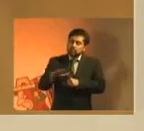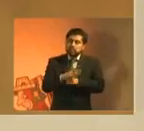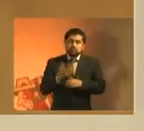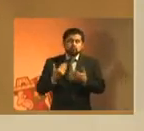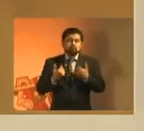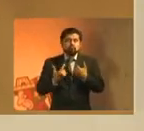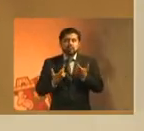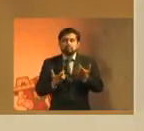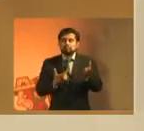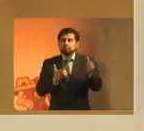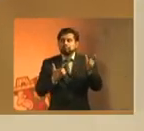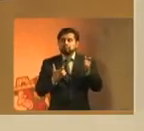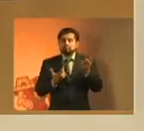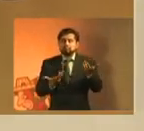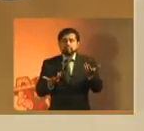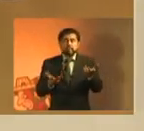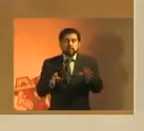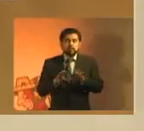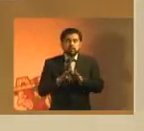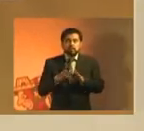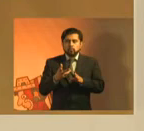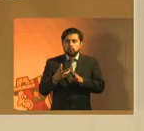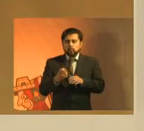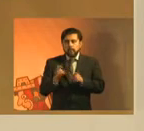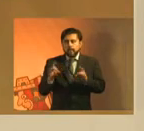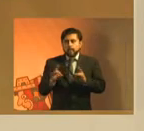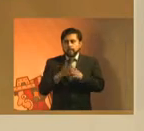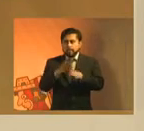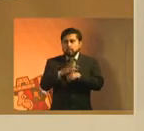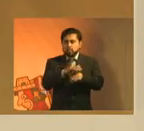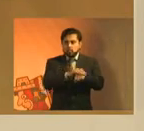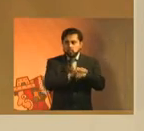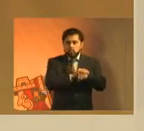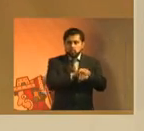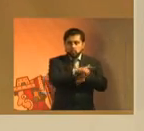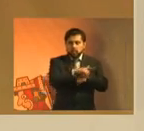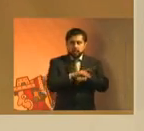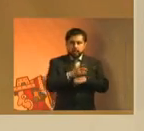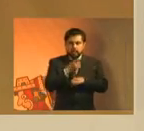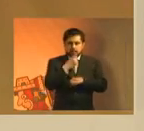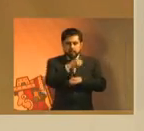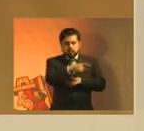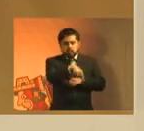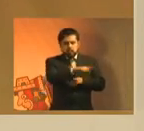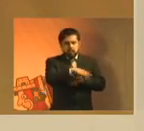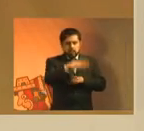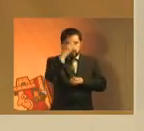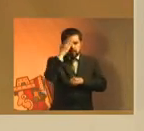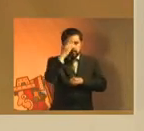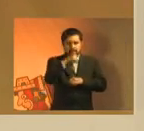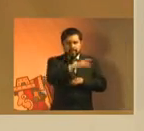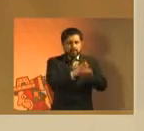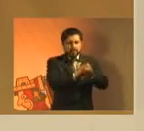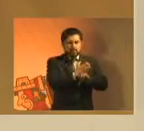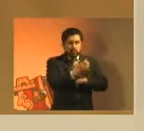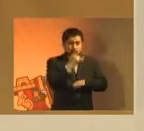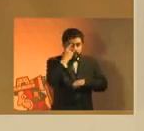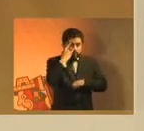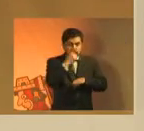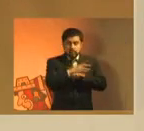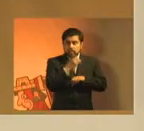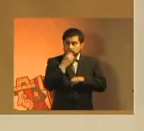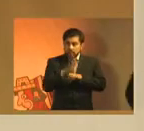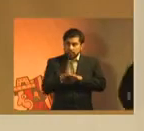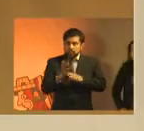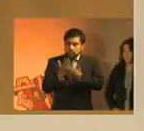ejércitos federales su amigo su amigo que encabezaba la guerrilla campechana le propone que le